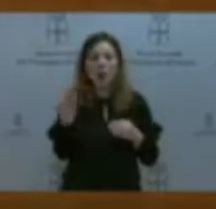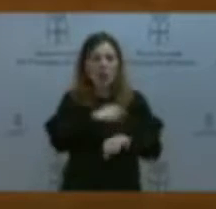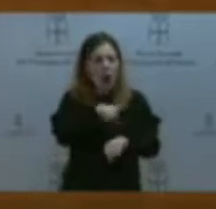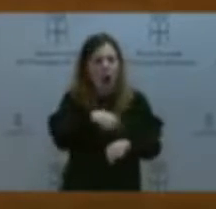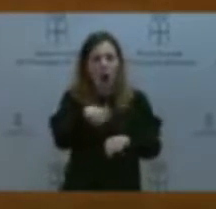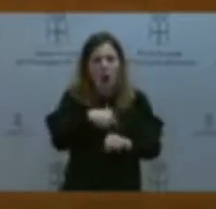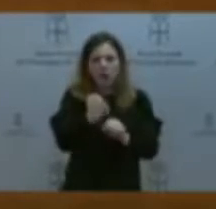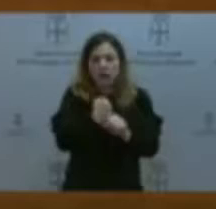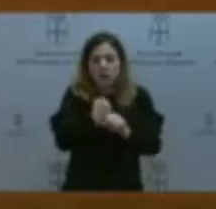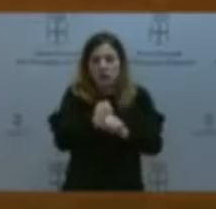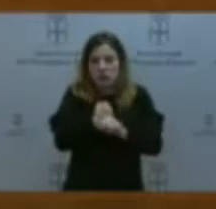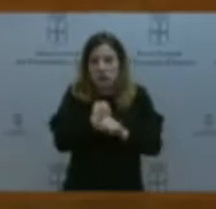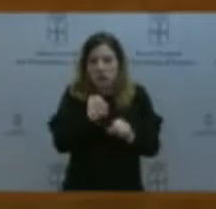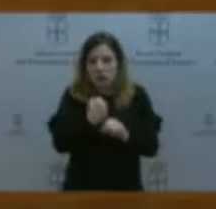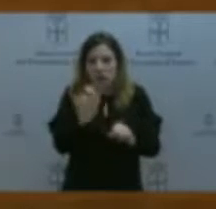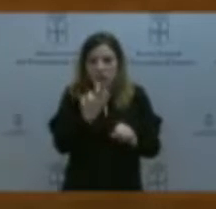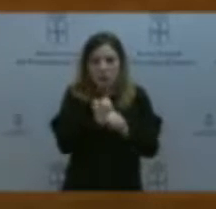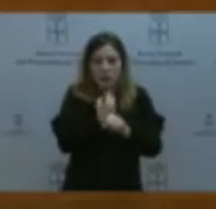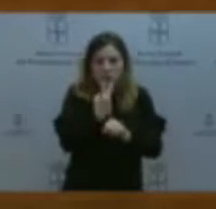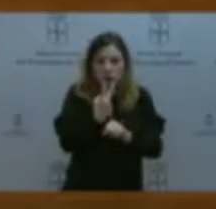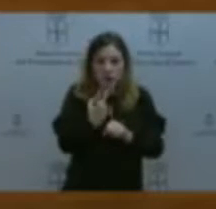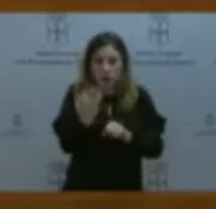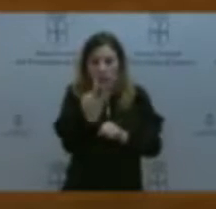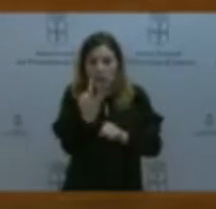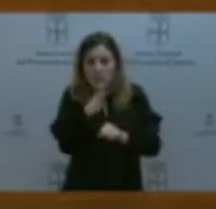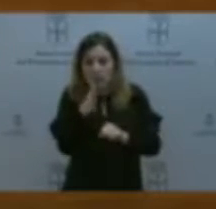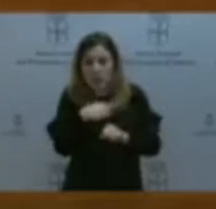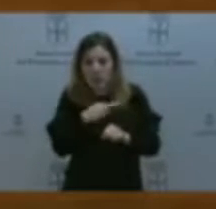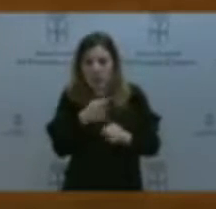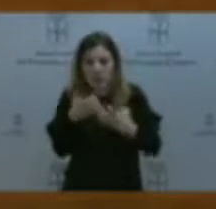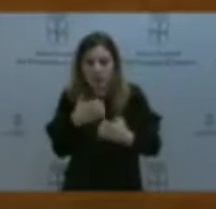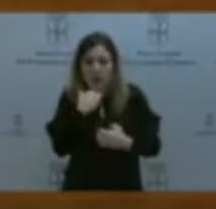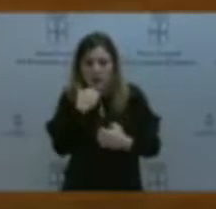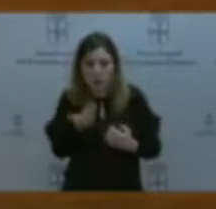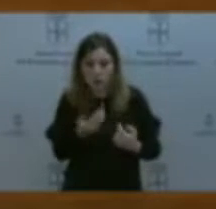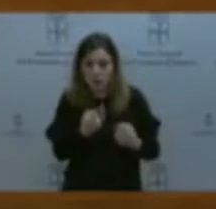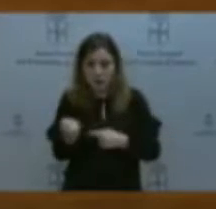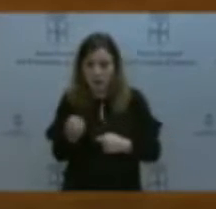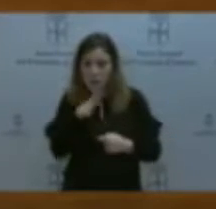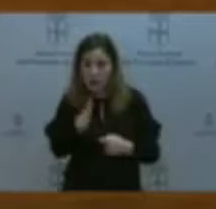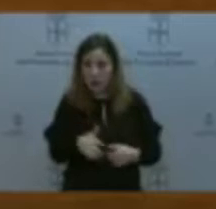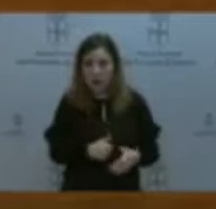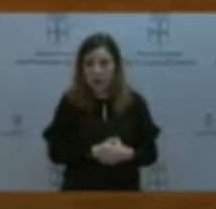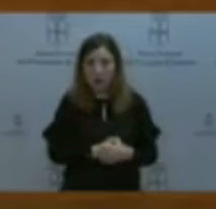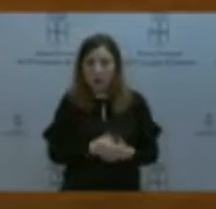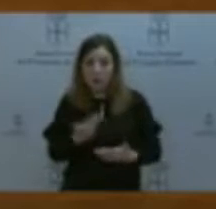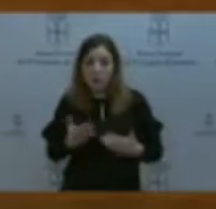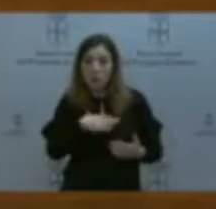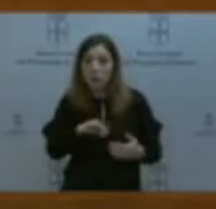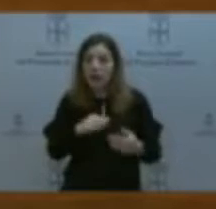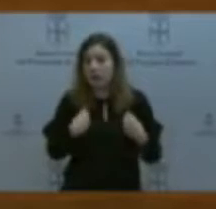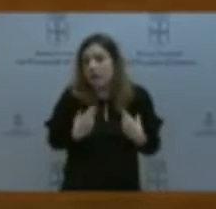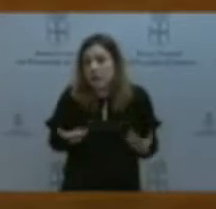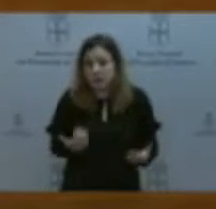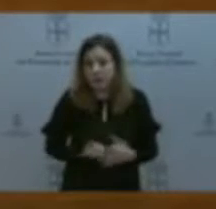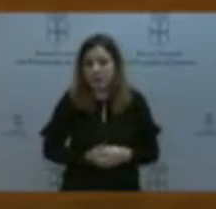la principal y otras que puedan aportar un complemento necesario como para poder subsistir. Y eso incrementa la necesidad